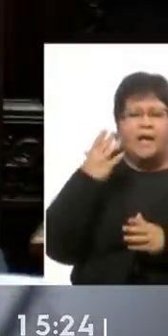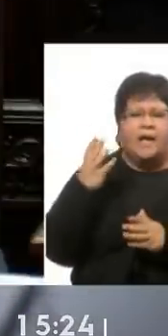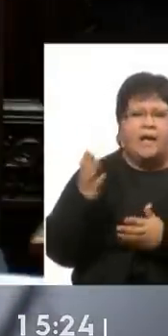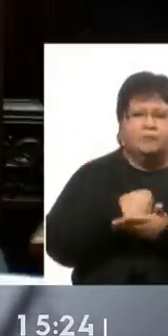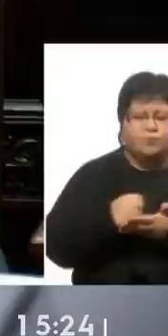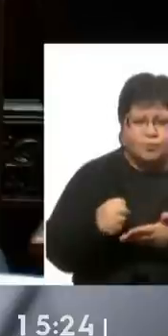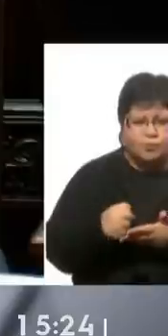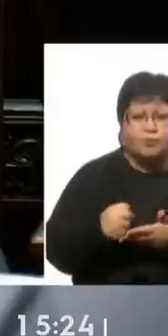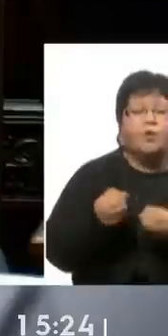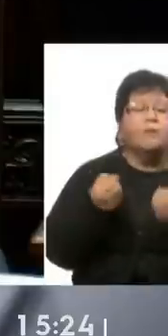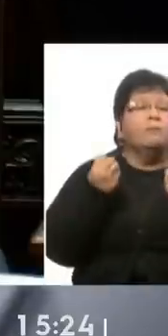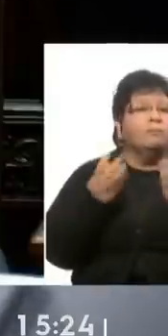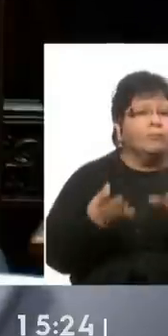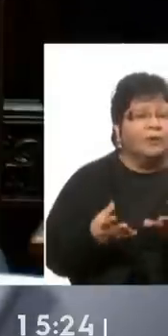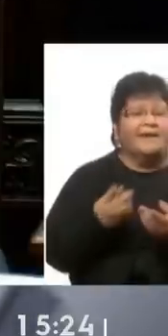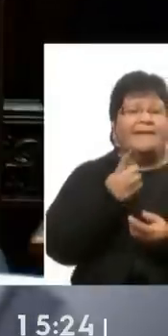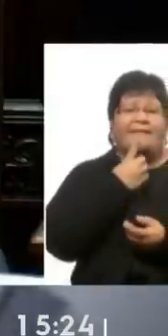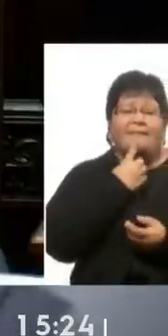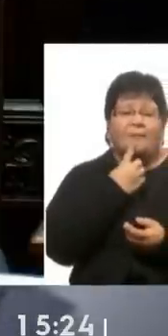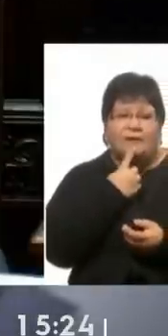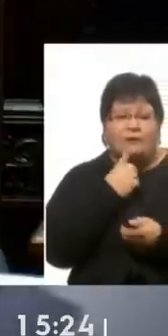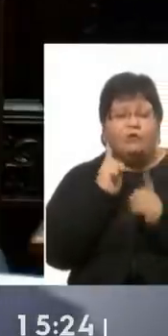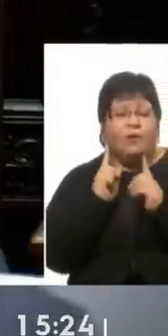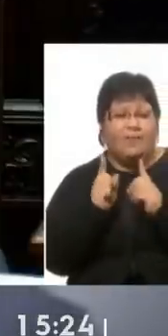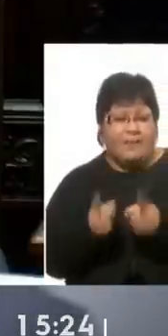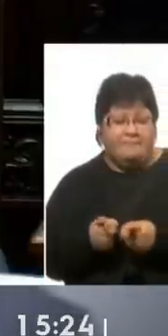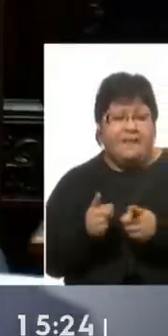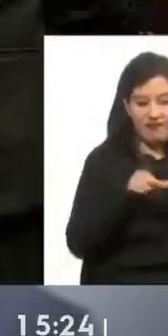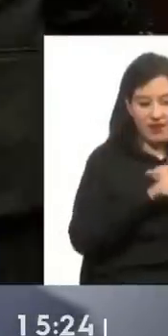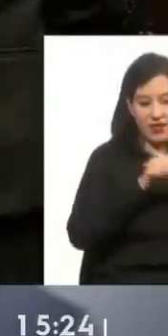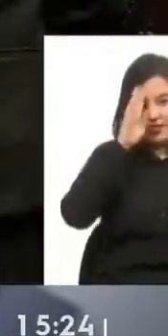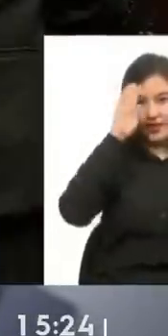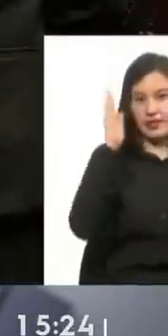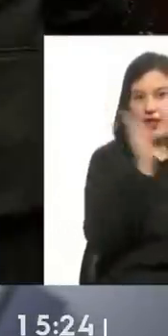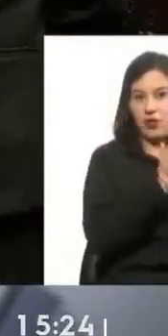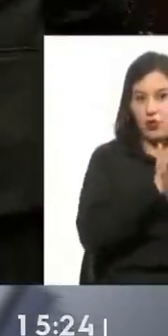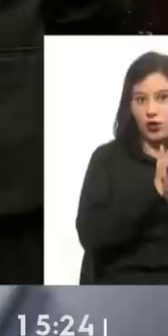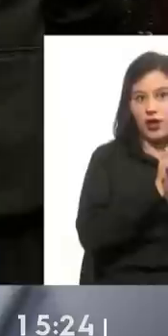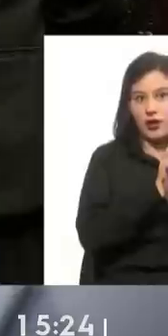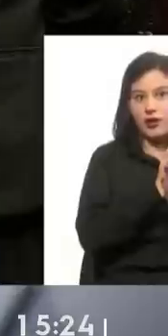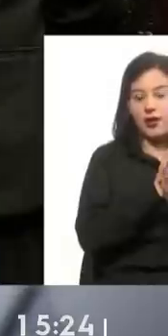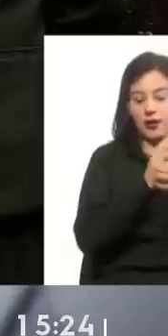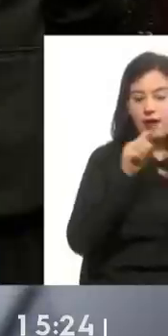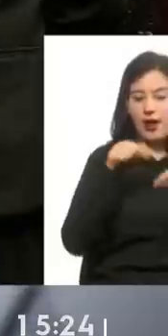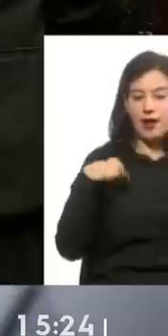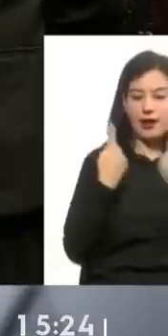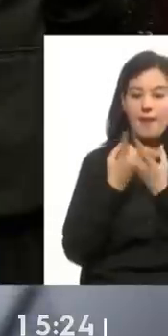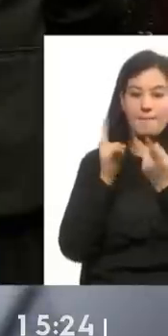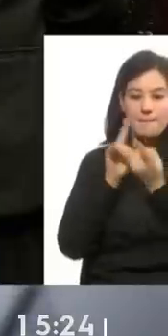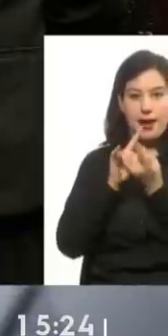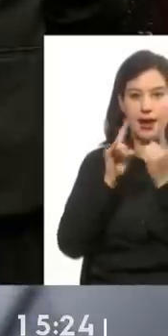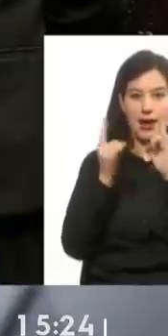abogados a veces viven de dos teorías, pero en realidad la constitucionalidad para nosotros está clara, y está claro